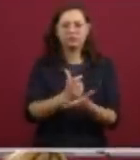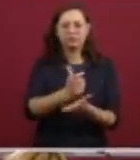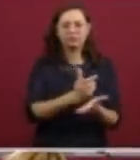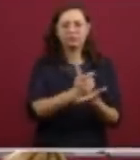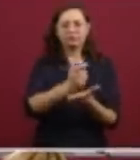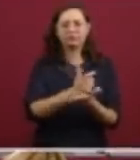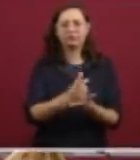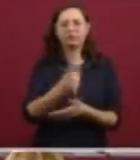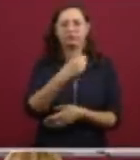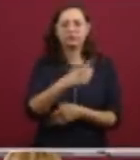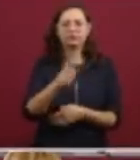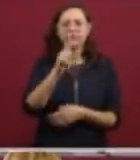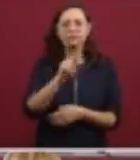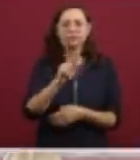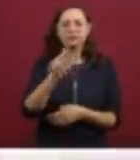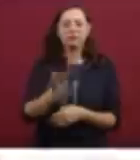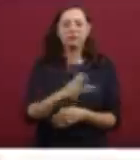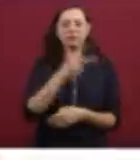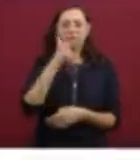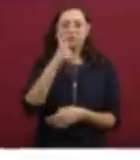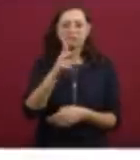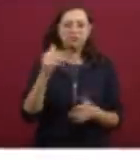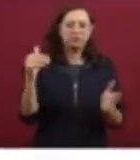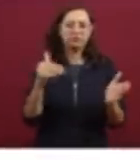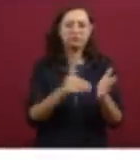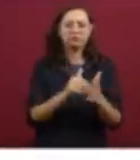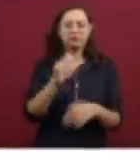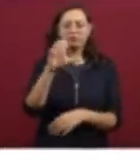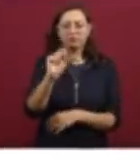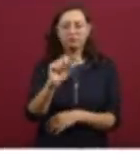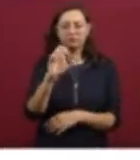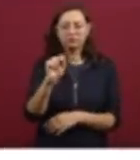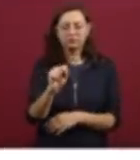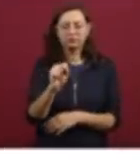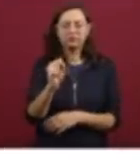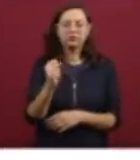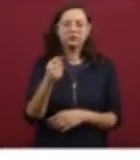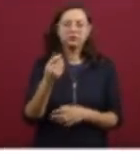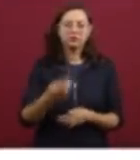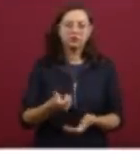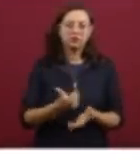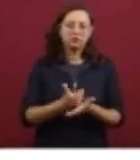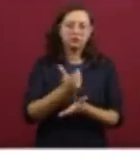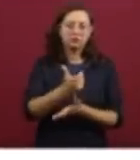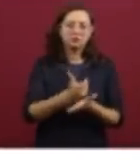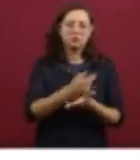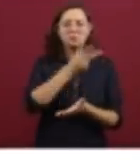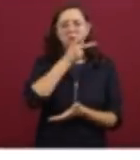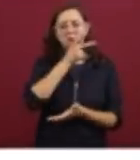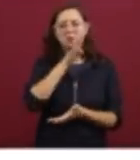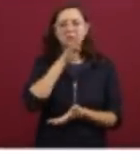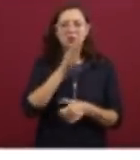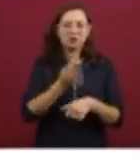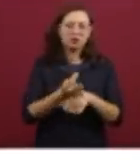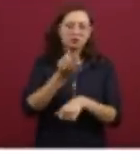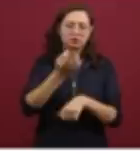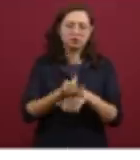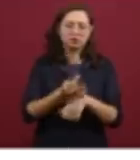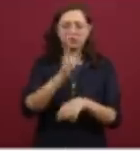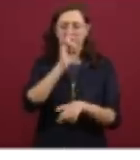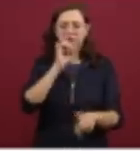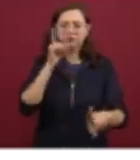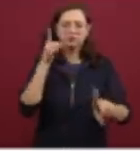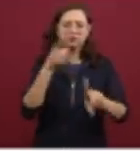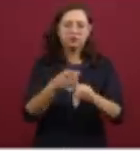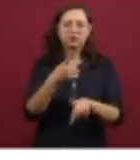188.060 órdenes de pago hacia las madres, padres y o tutores, y estamos llegando a una meta de